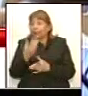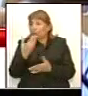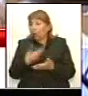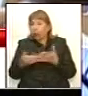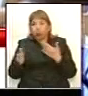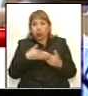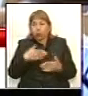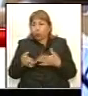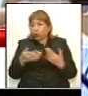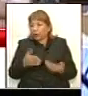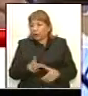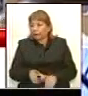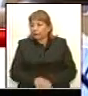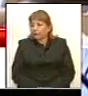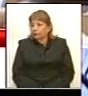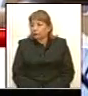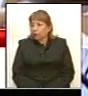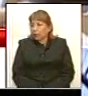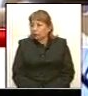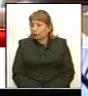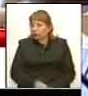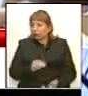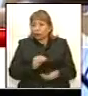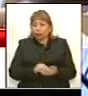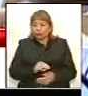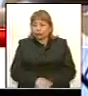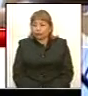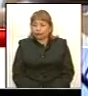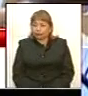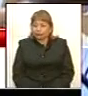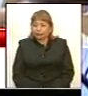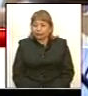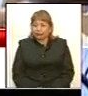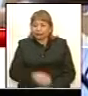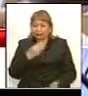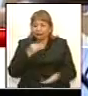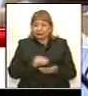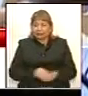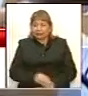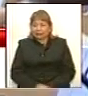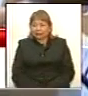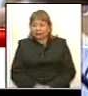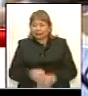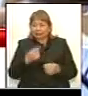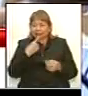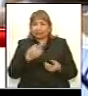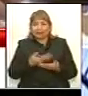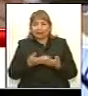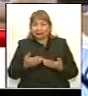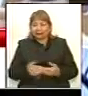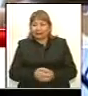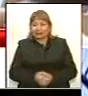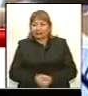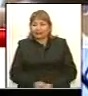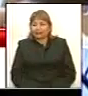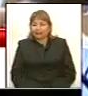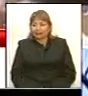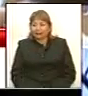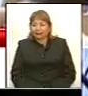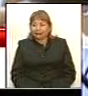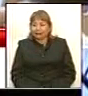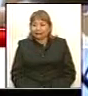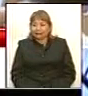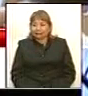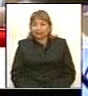parte? ¿Qué se hace en las primeras 24 horas, las primeras 48 y 72 horas? ¿Quién va